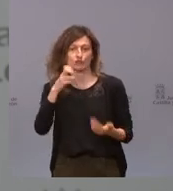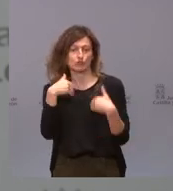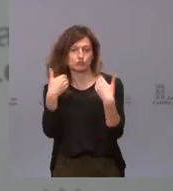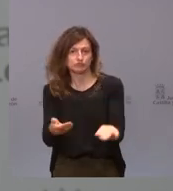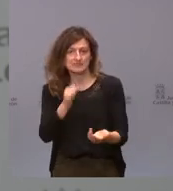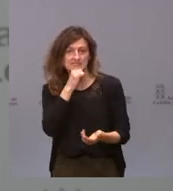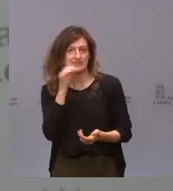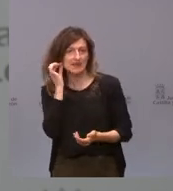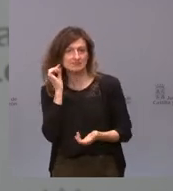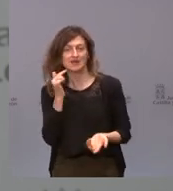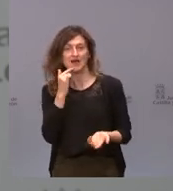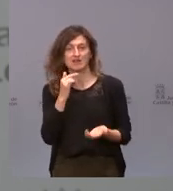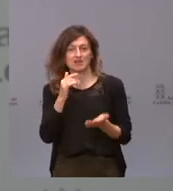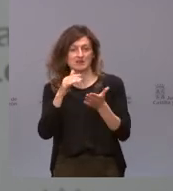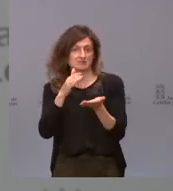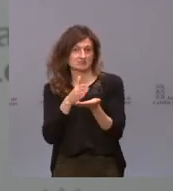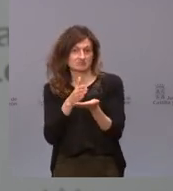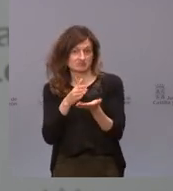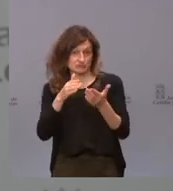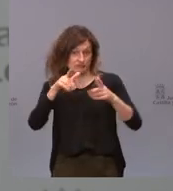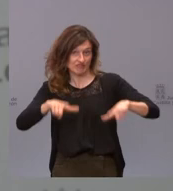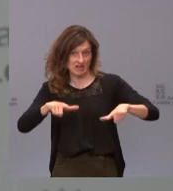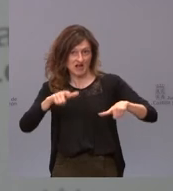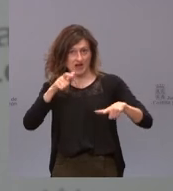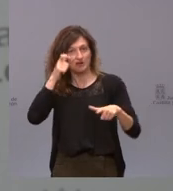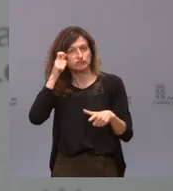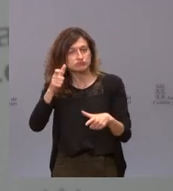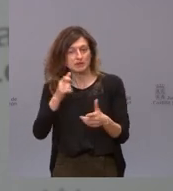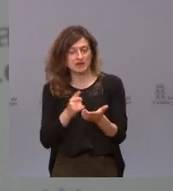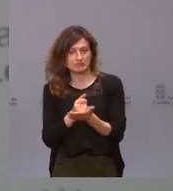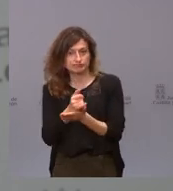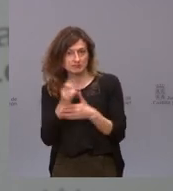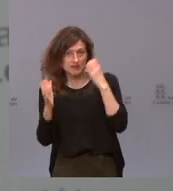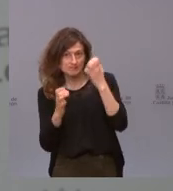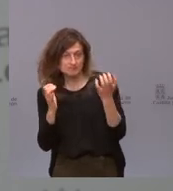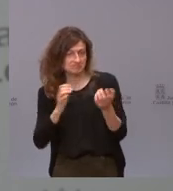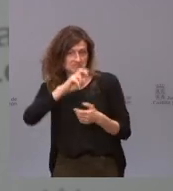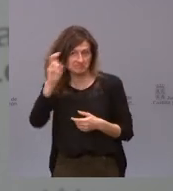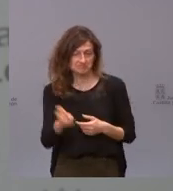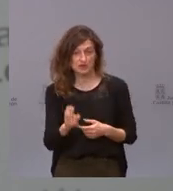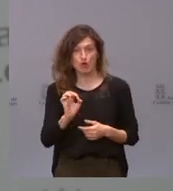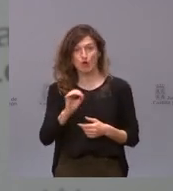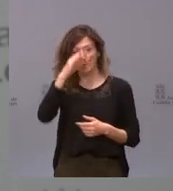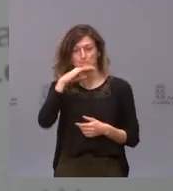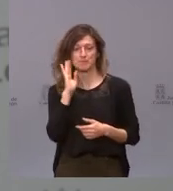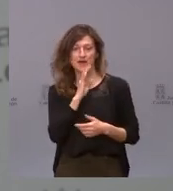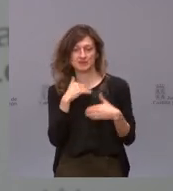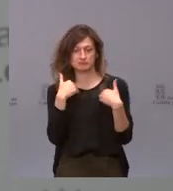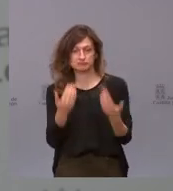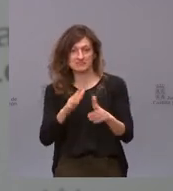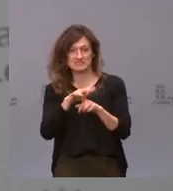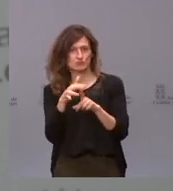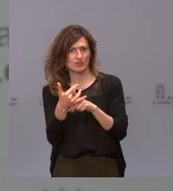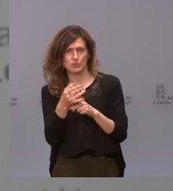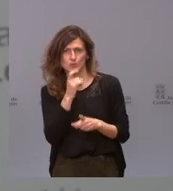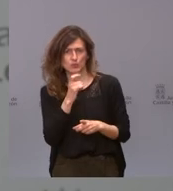nieta pues unas fincas rústicas para incorporar a una explotación agraria ya existente unos padres donan a su hijo que está en una situación familiar muy